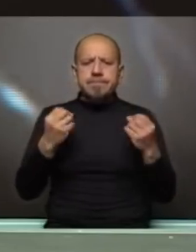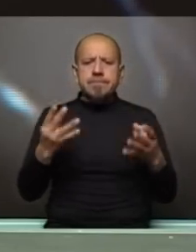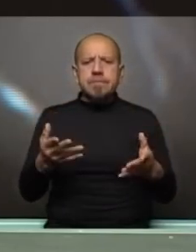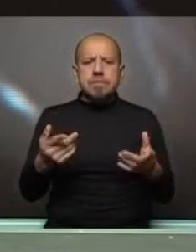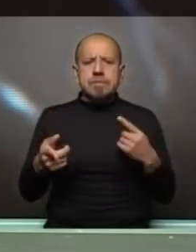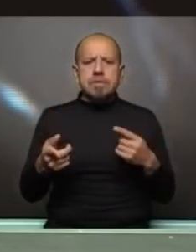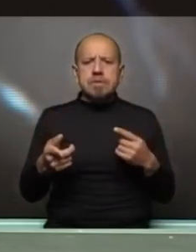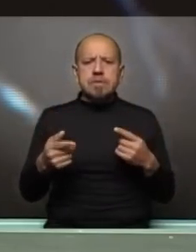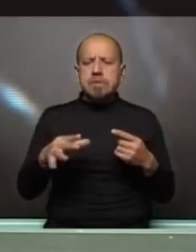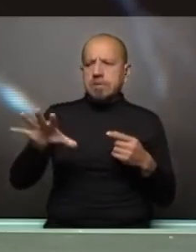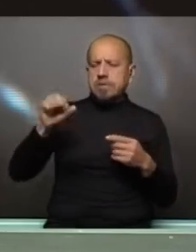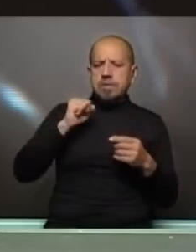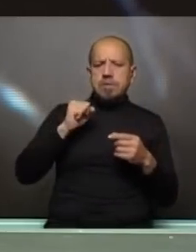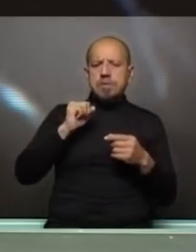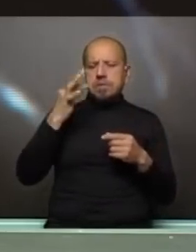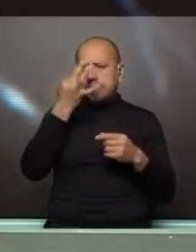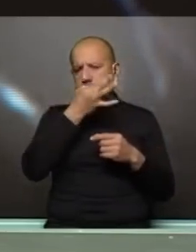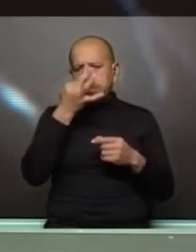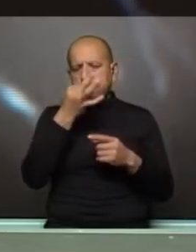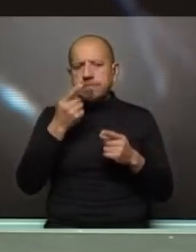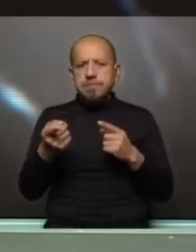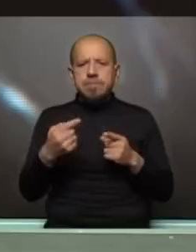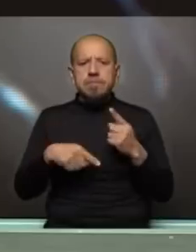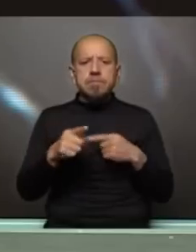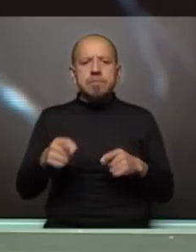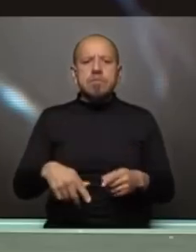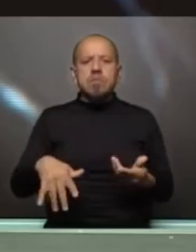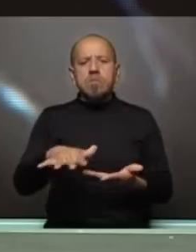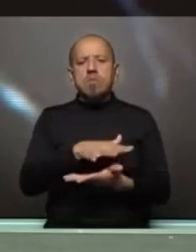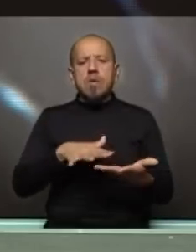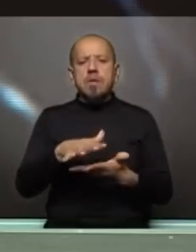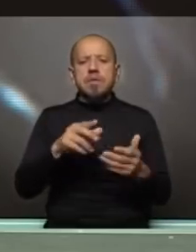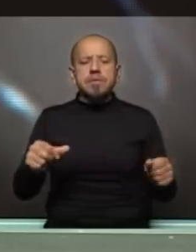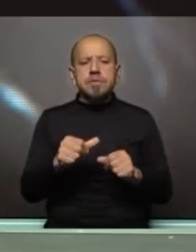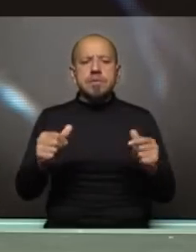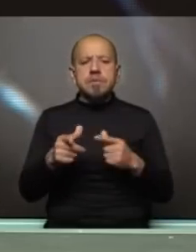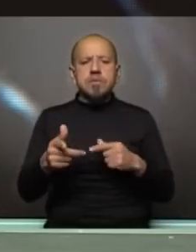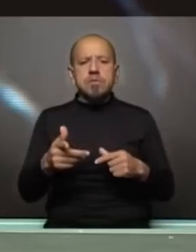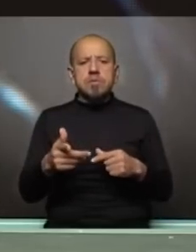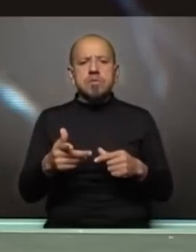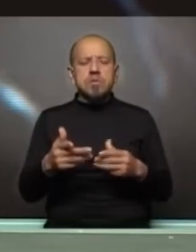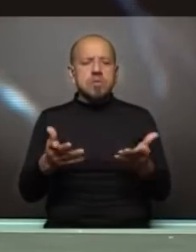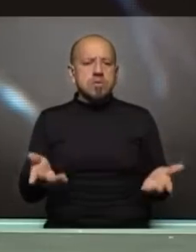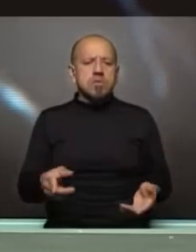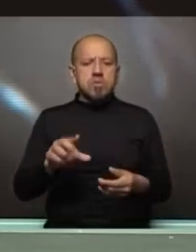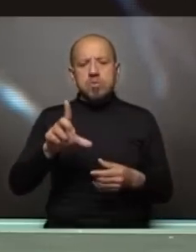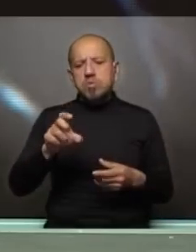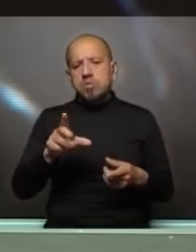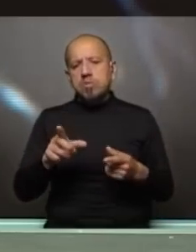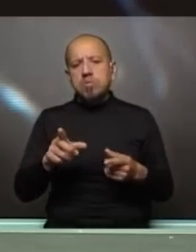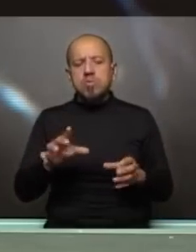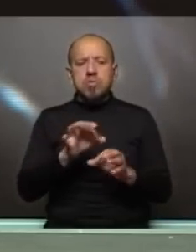ctado por el por el narco evidentemente al barrio no le no le no le hace una tarea buena pu evidentemente